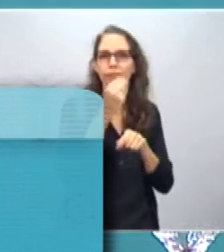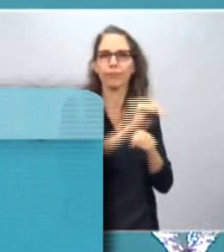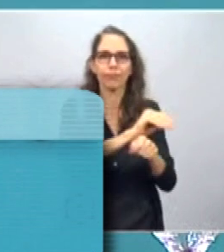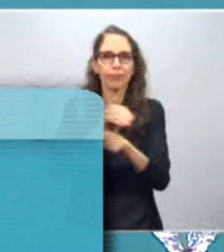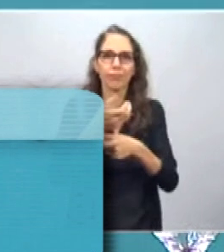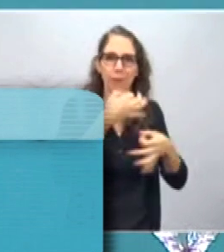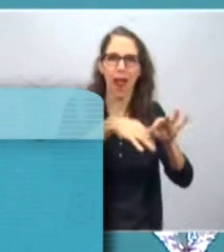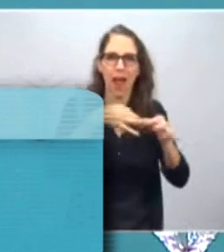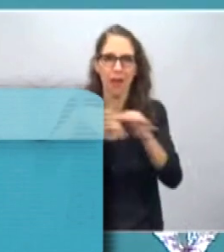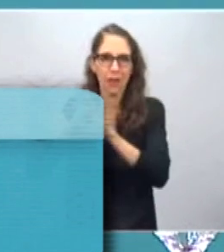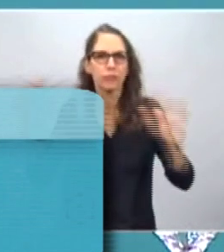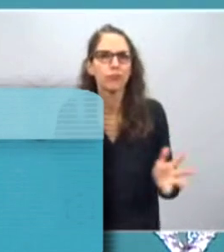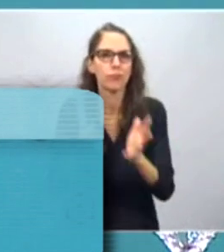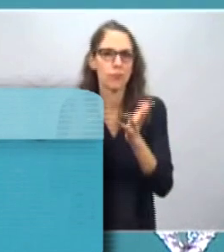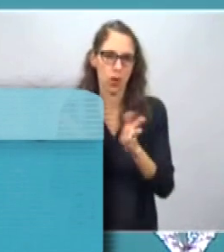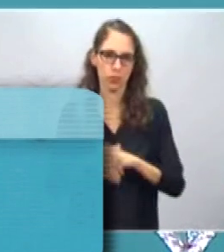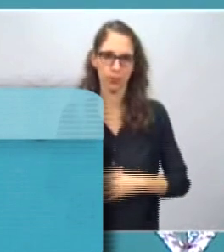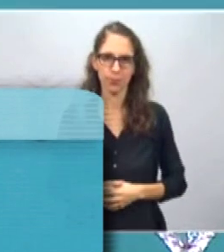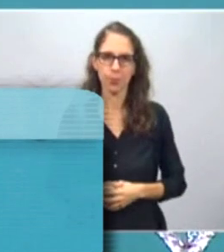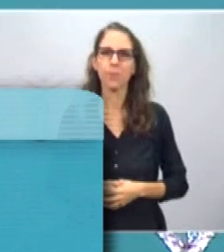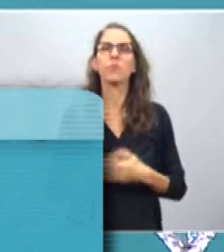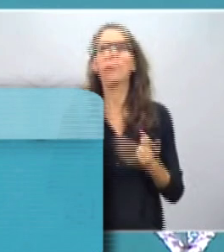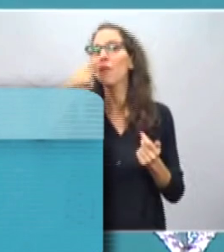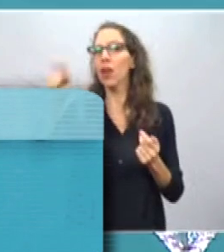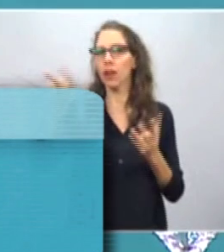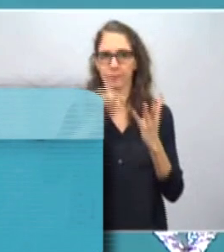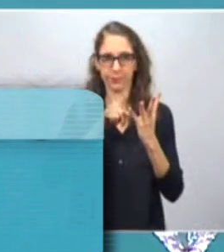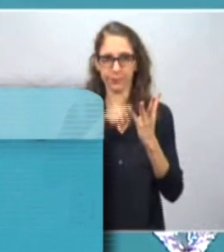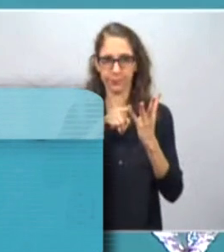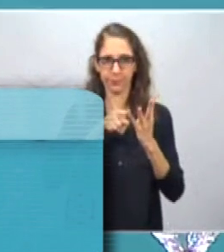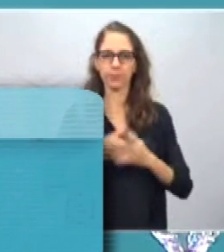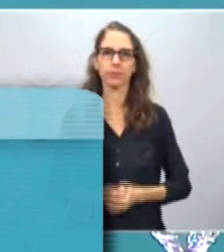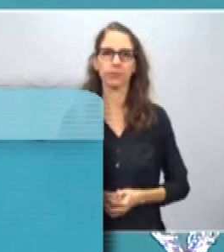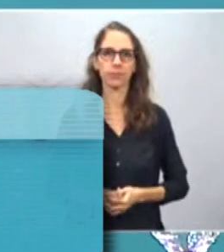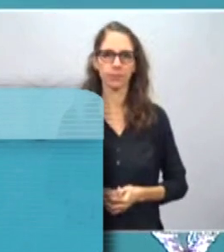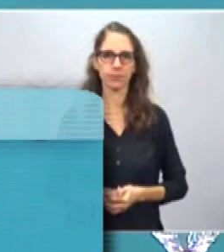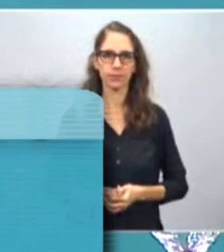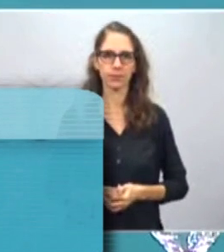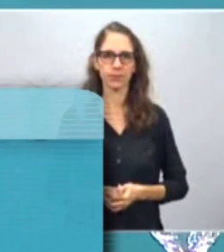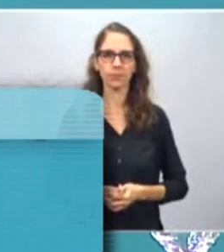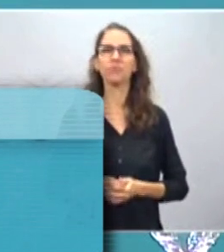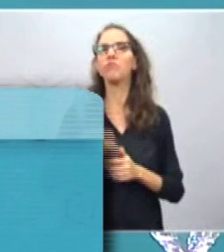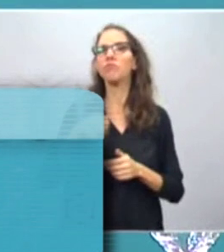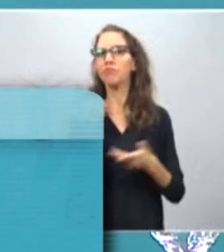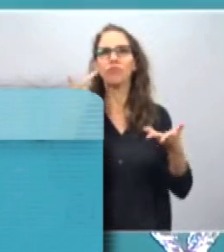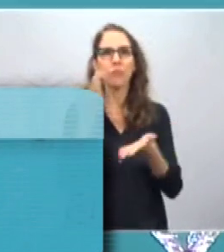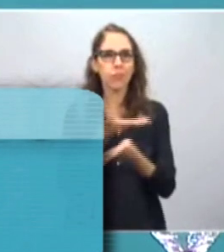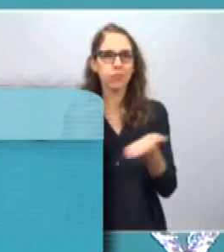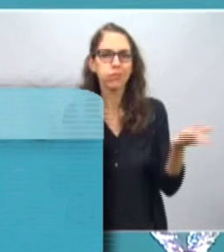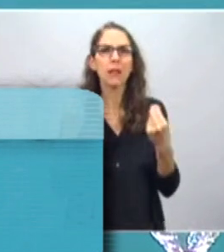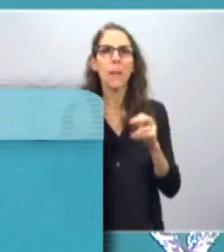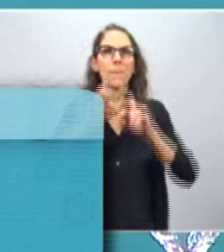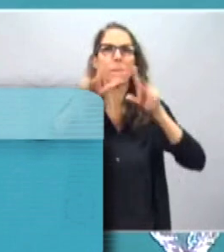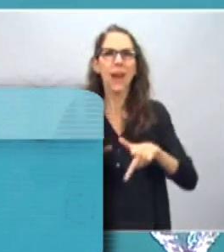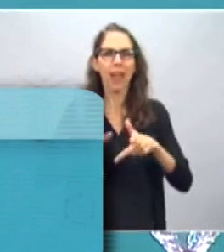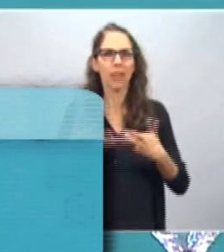e impulsando la producción. Y finalmente, estamos presentando el plan de